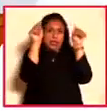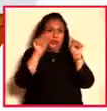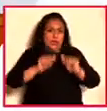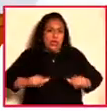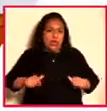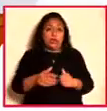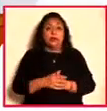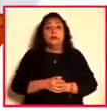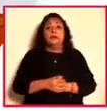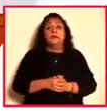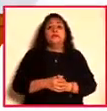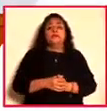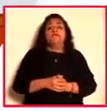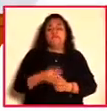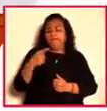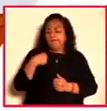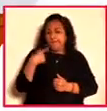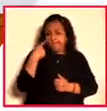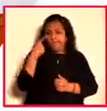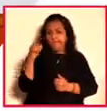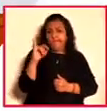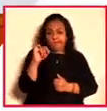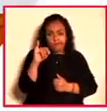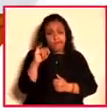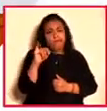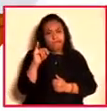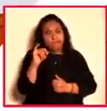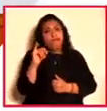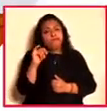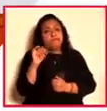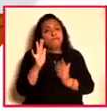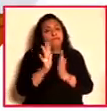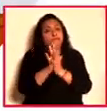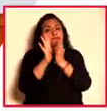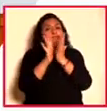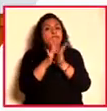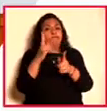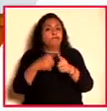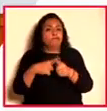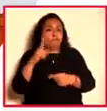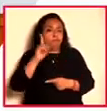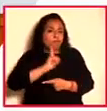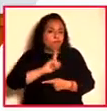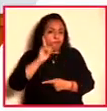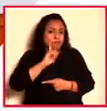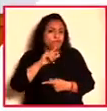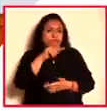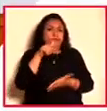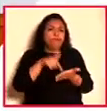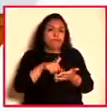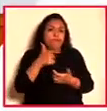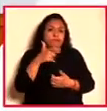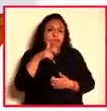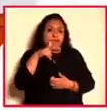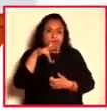Sí notamos que la presencia de las mujeres en las galerías